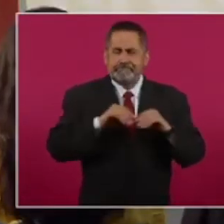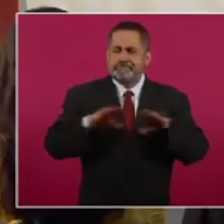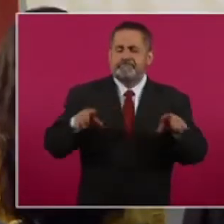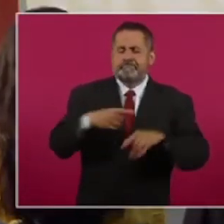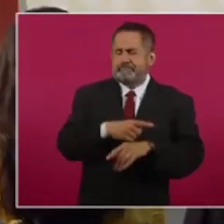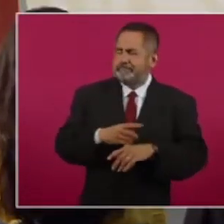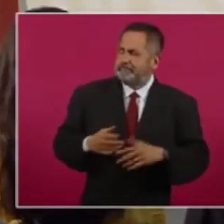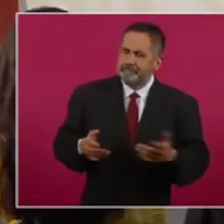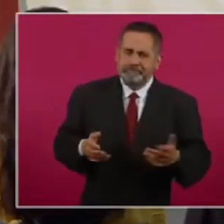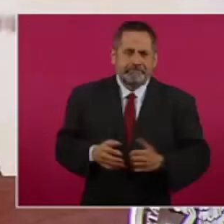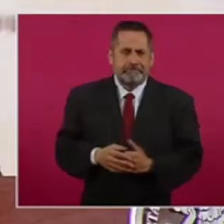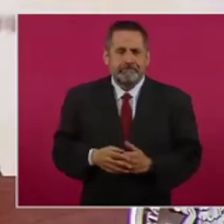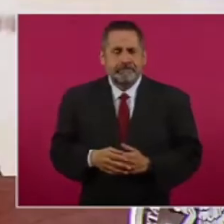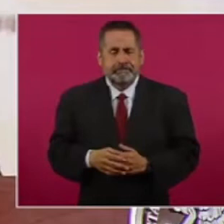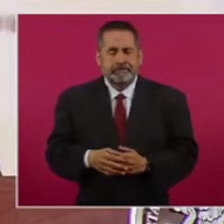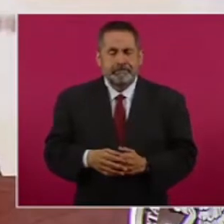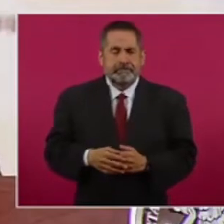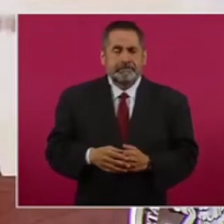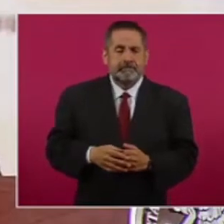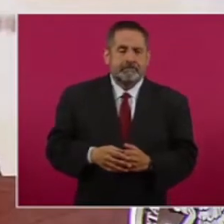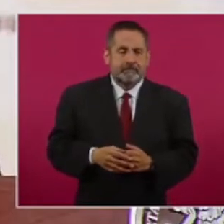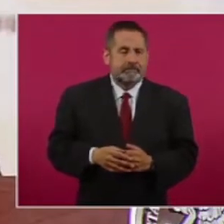mensajes.